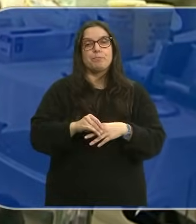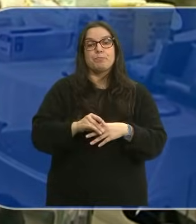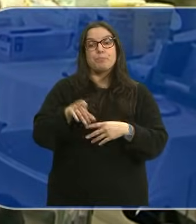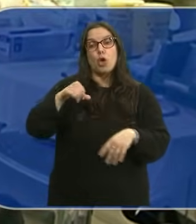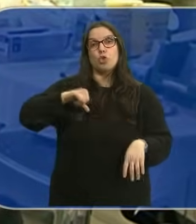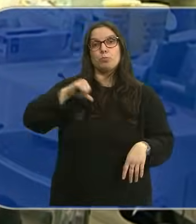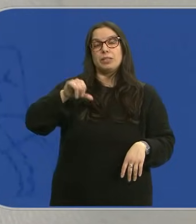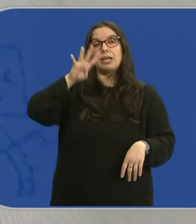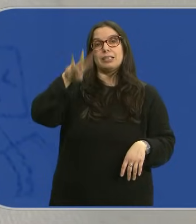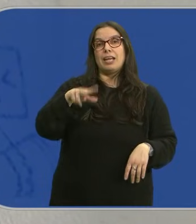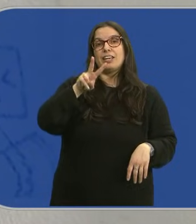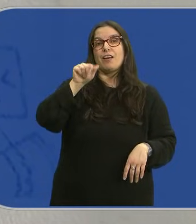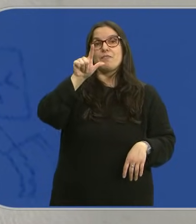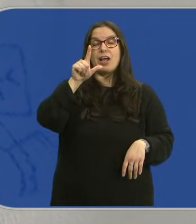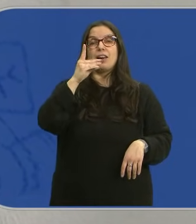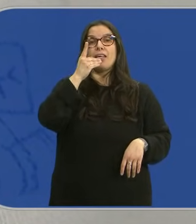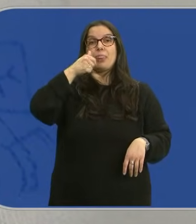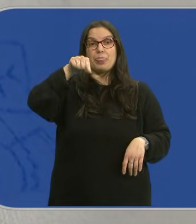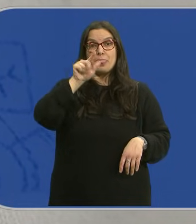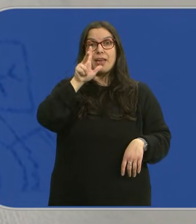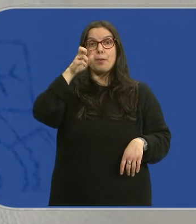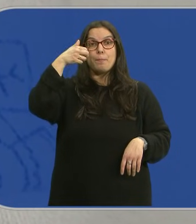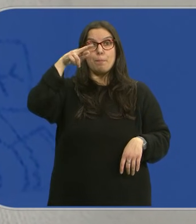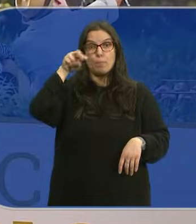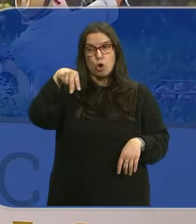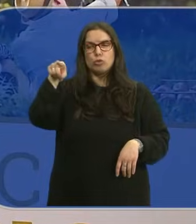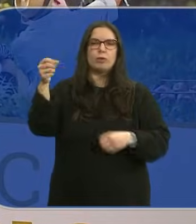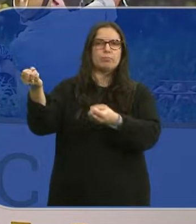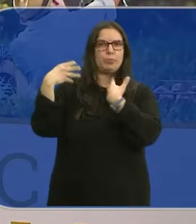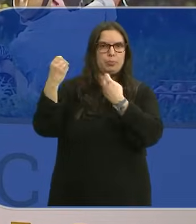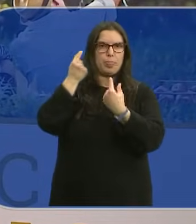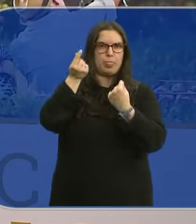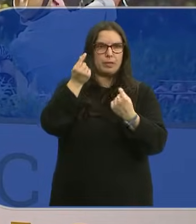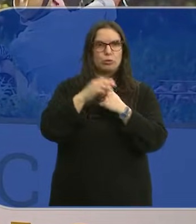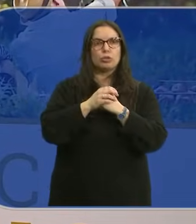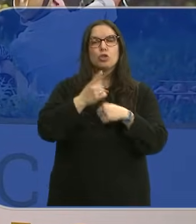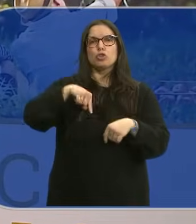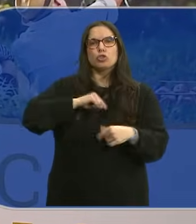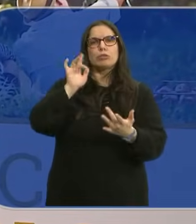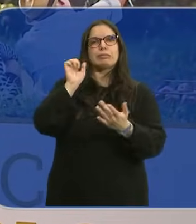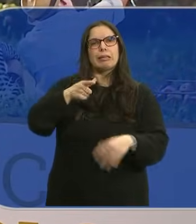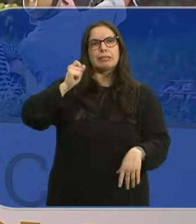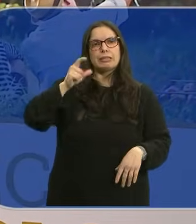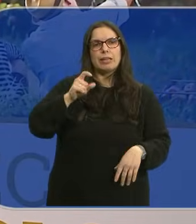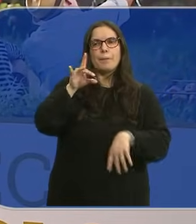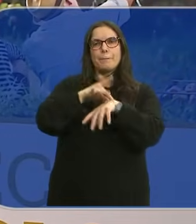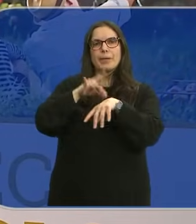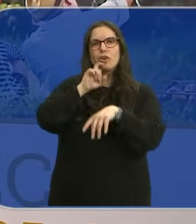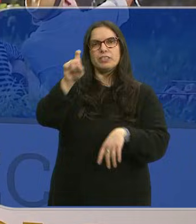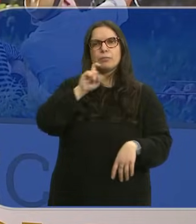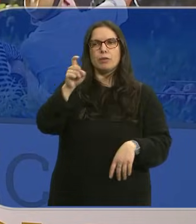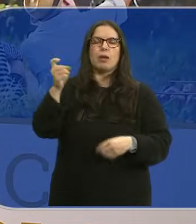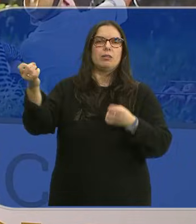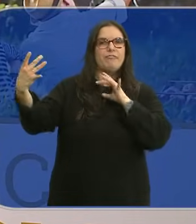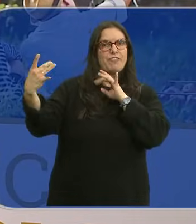El Hospital Catalán Vall-d'Hebron es el que facilita los datos de los menores. Nosotros continuamente vamos comunicando a los médicos y ellos también